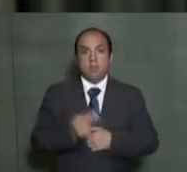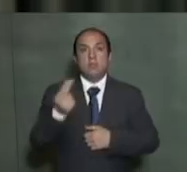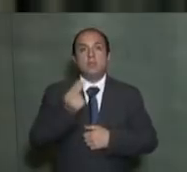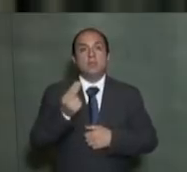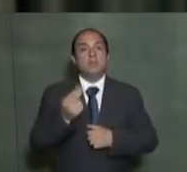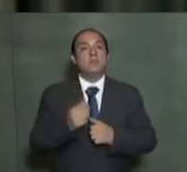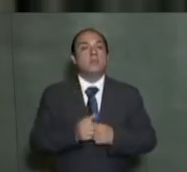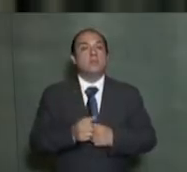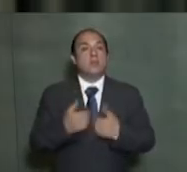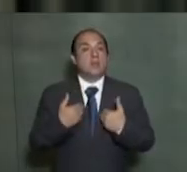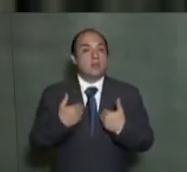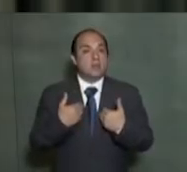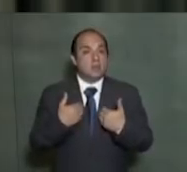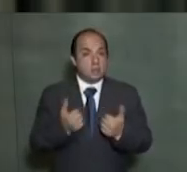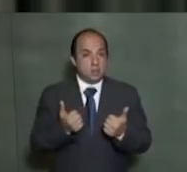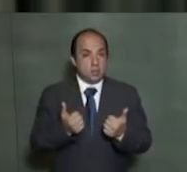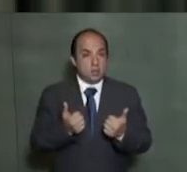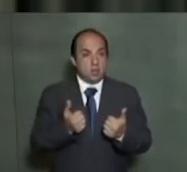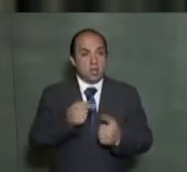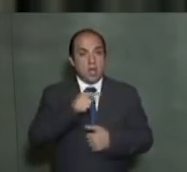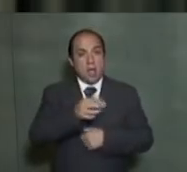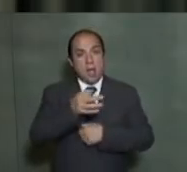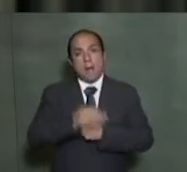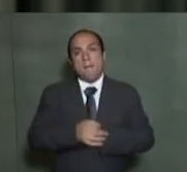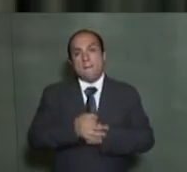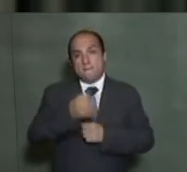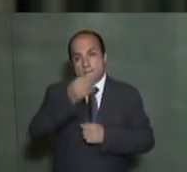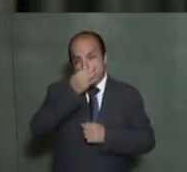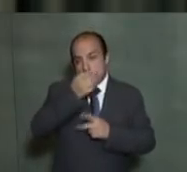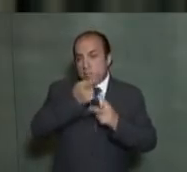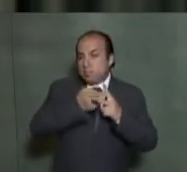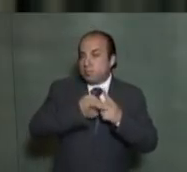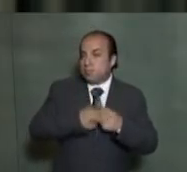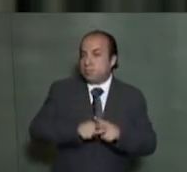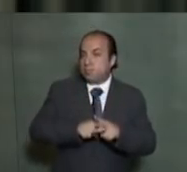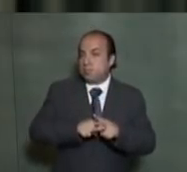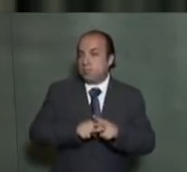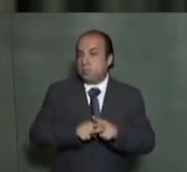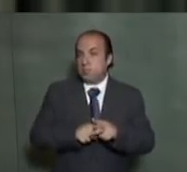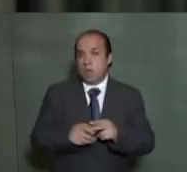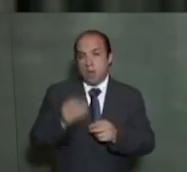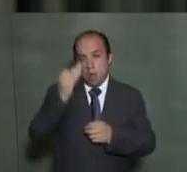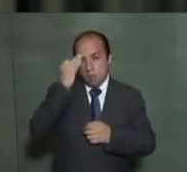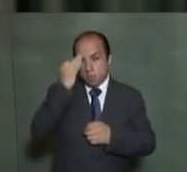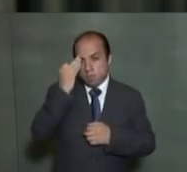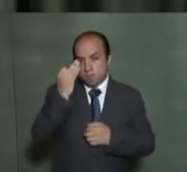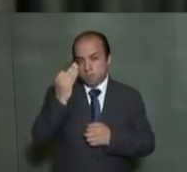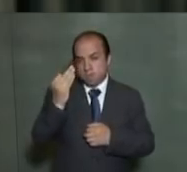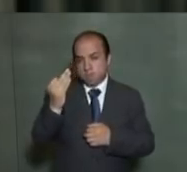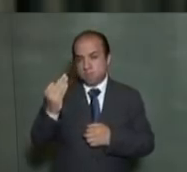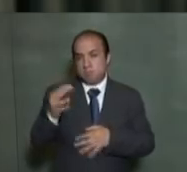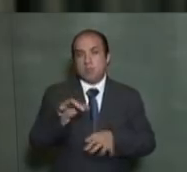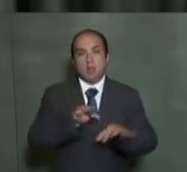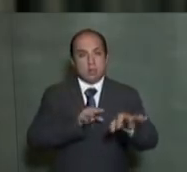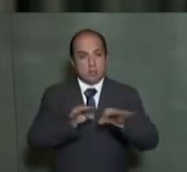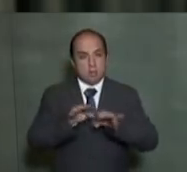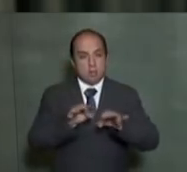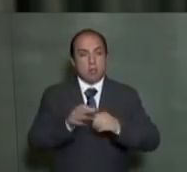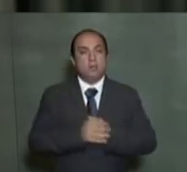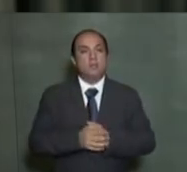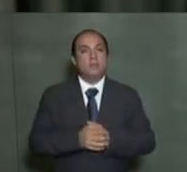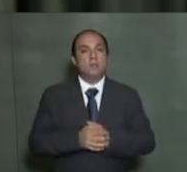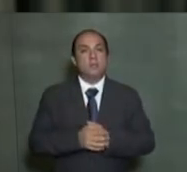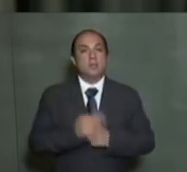entender que ahí apenas inicia una larga vida útil y es un largo periodo que